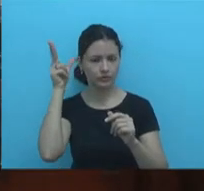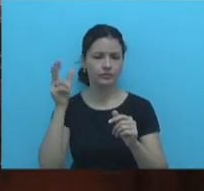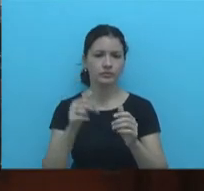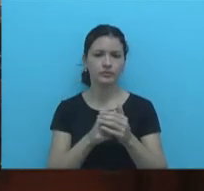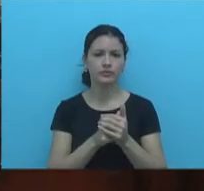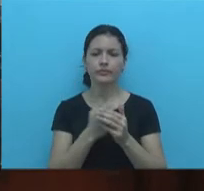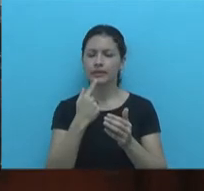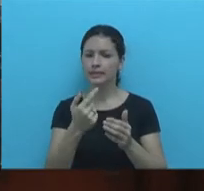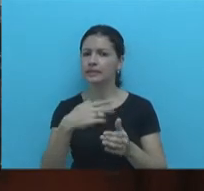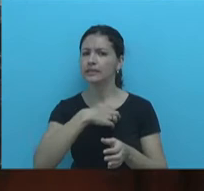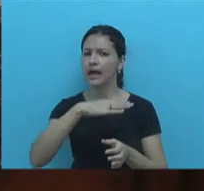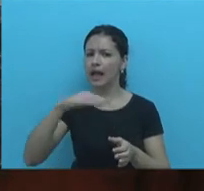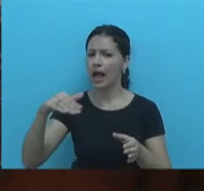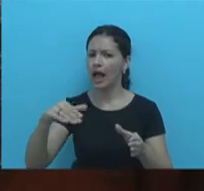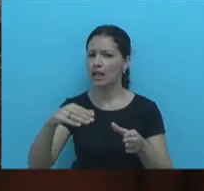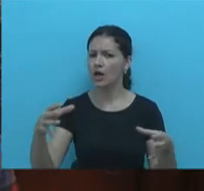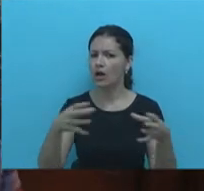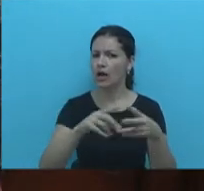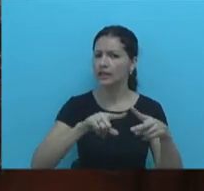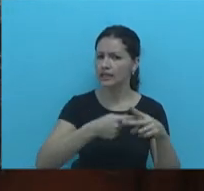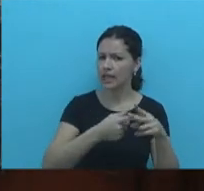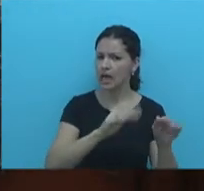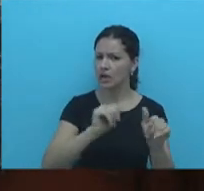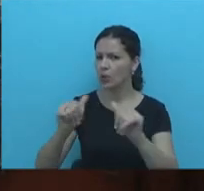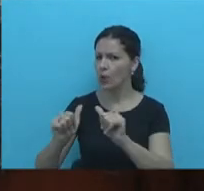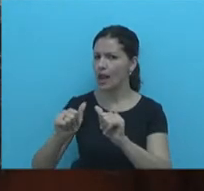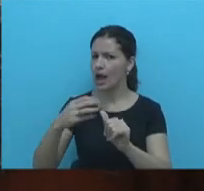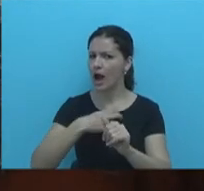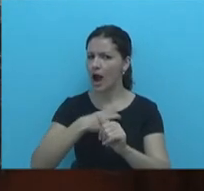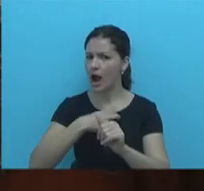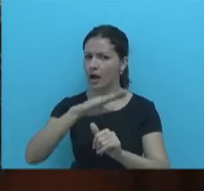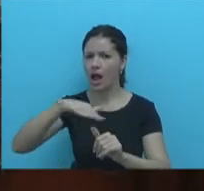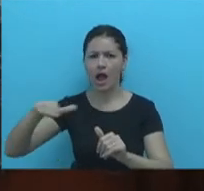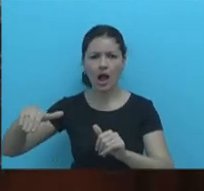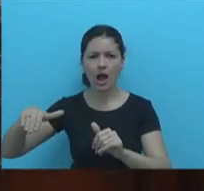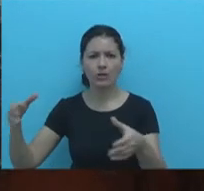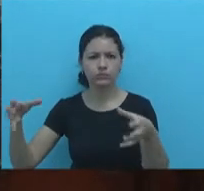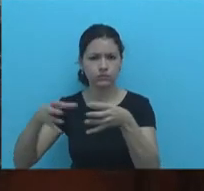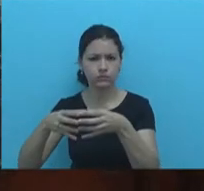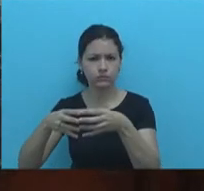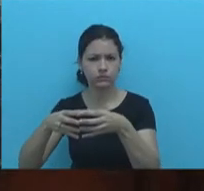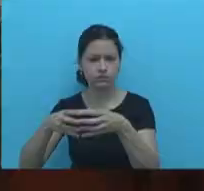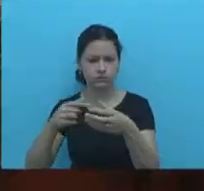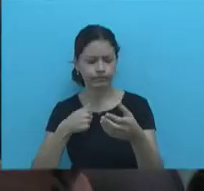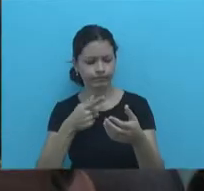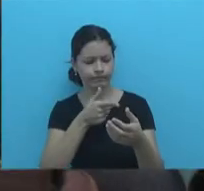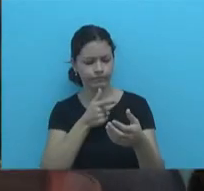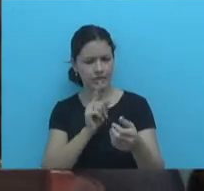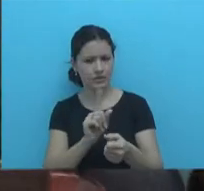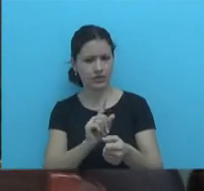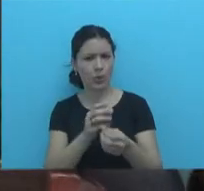Que la cantidad de estudiantes del taller deberá ser igual a las que al número de inscriptos por aula, no lo veo conveniente, ya